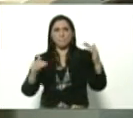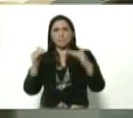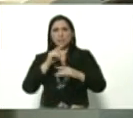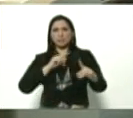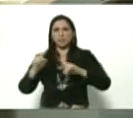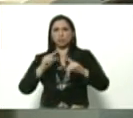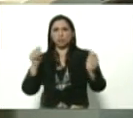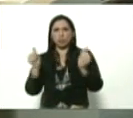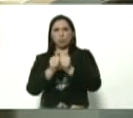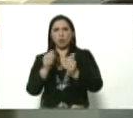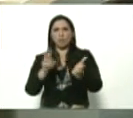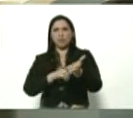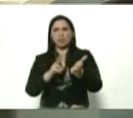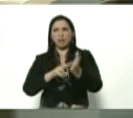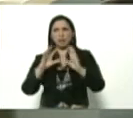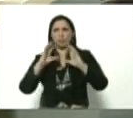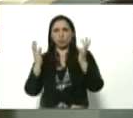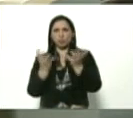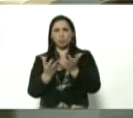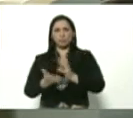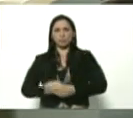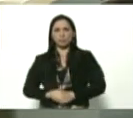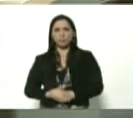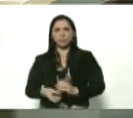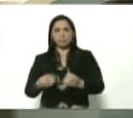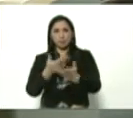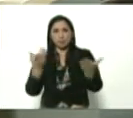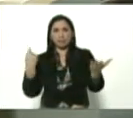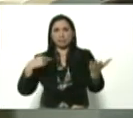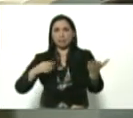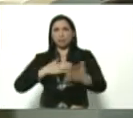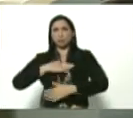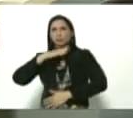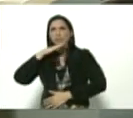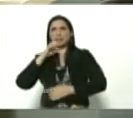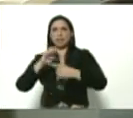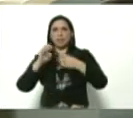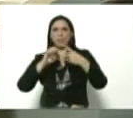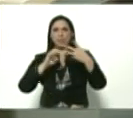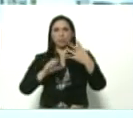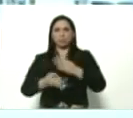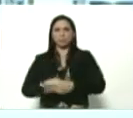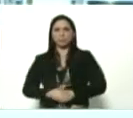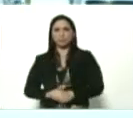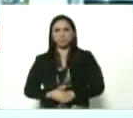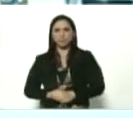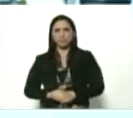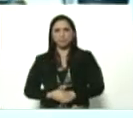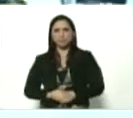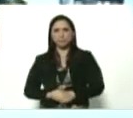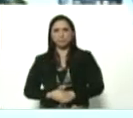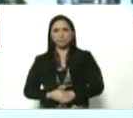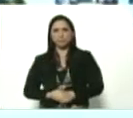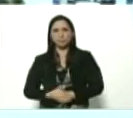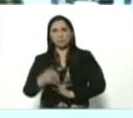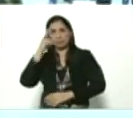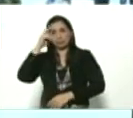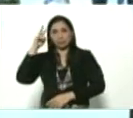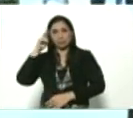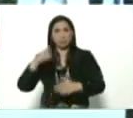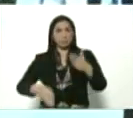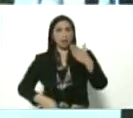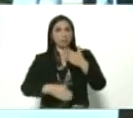con la verdad en el mundo. Ahí tienen suficientes elementos. Y, canciller, vamos a la Corte